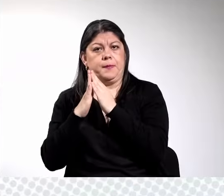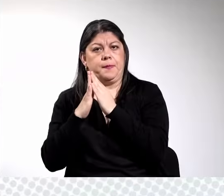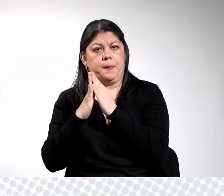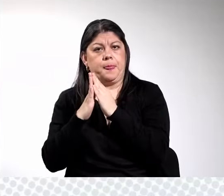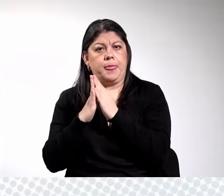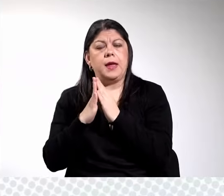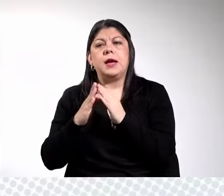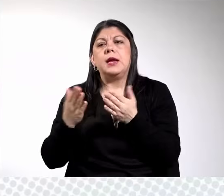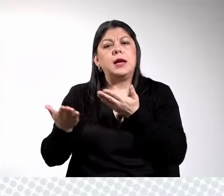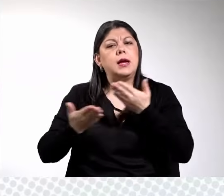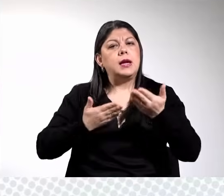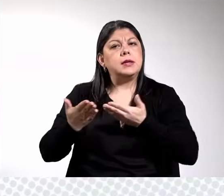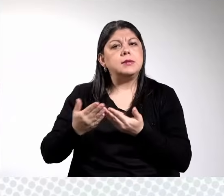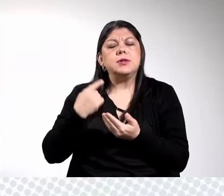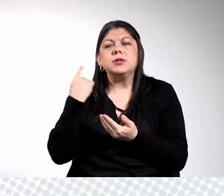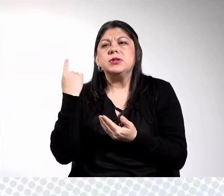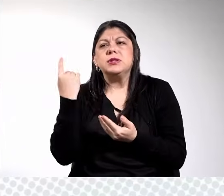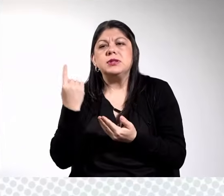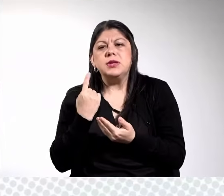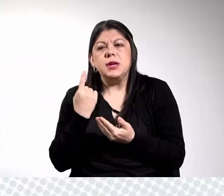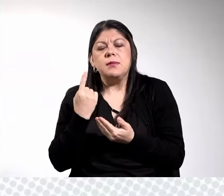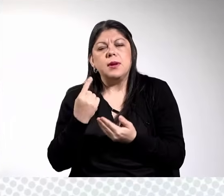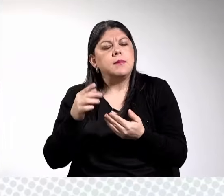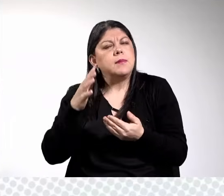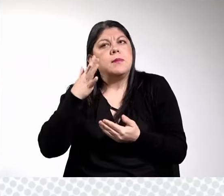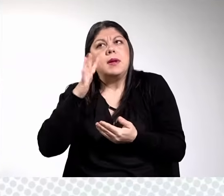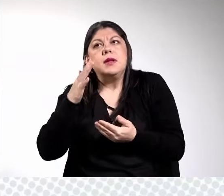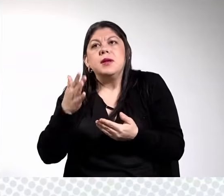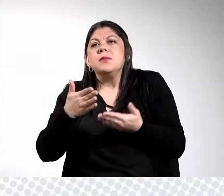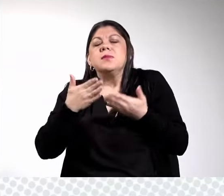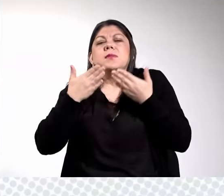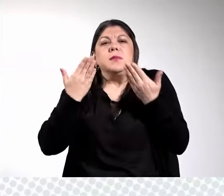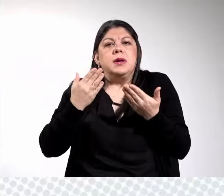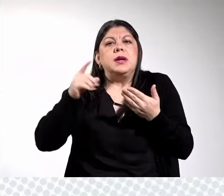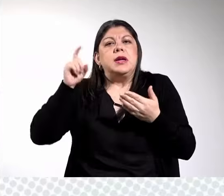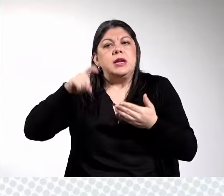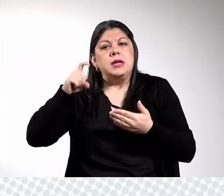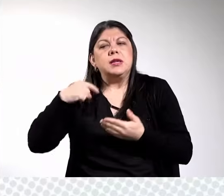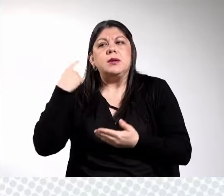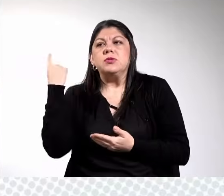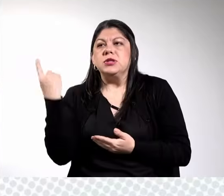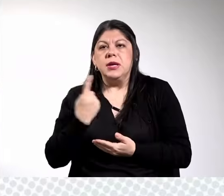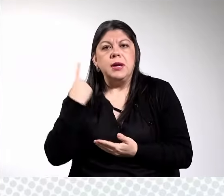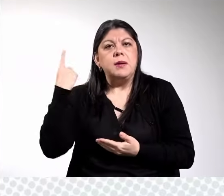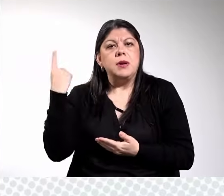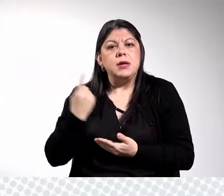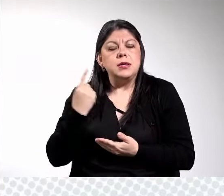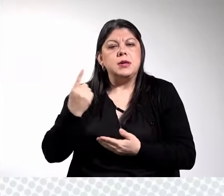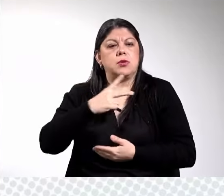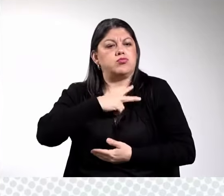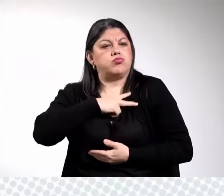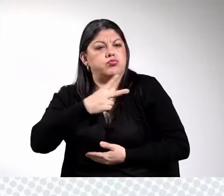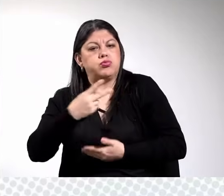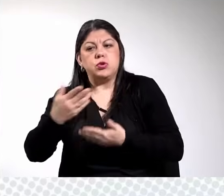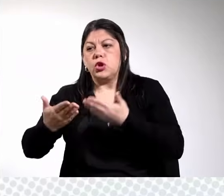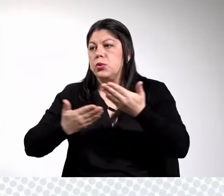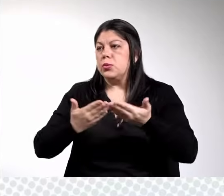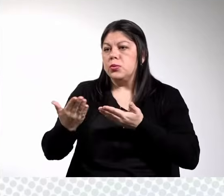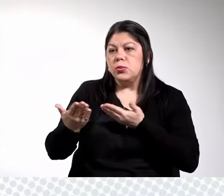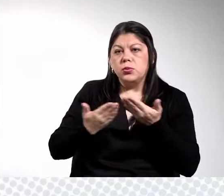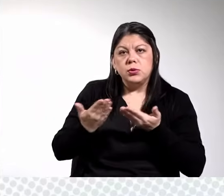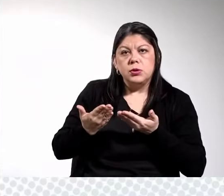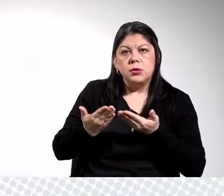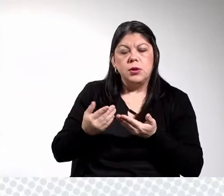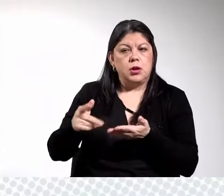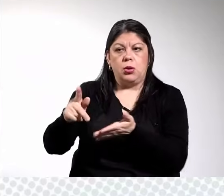el servicio era como respirar, es decir, usted tiene que estar sirviendo de manera voluntaria, no servir por lo que